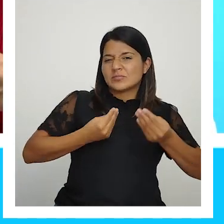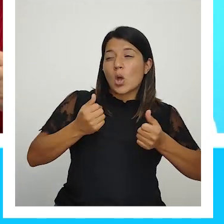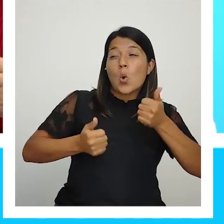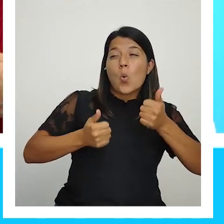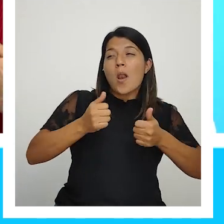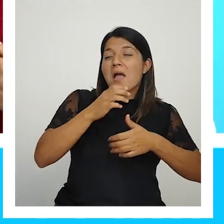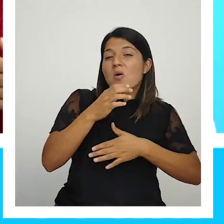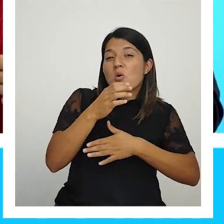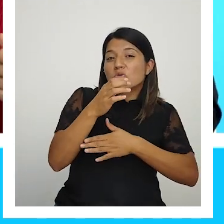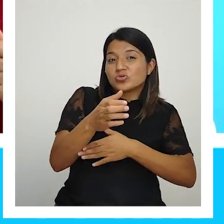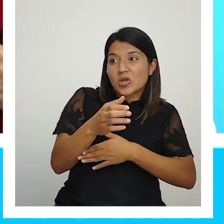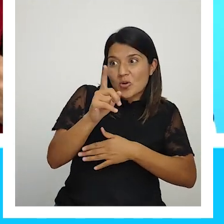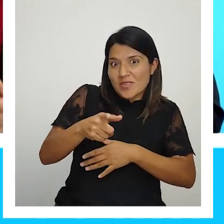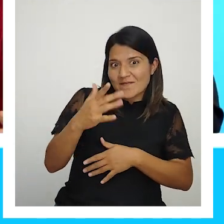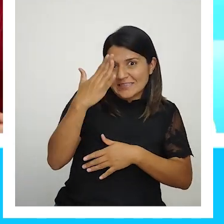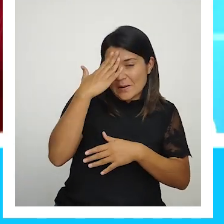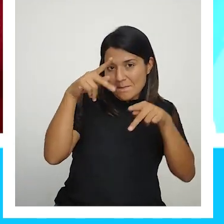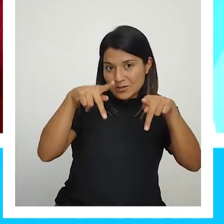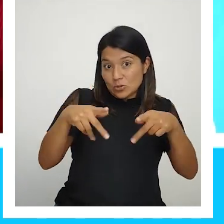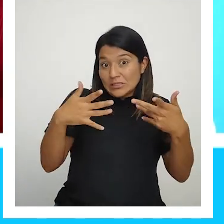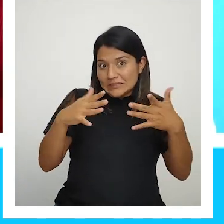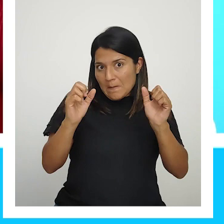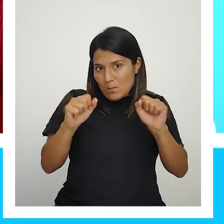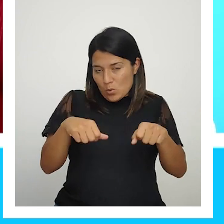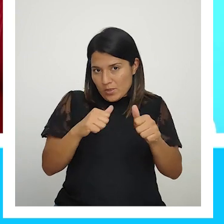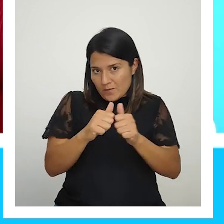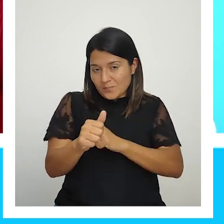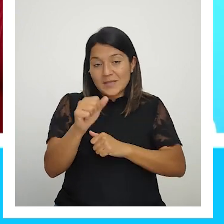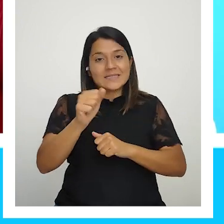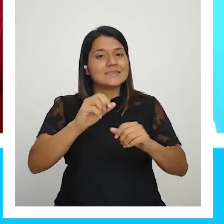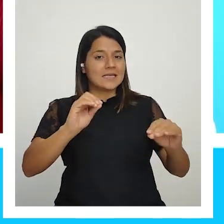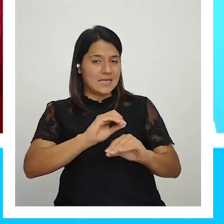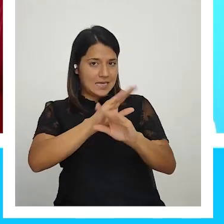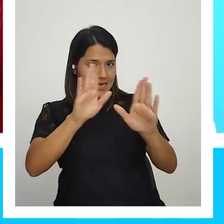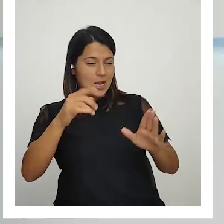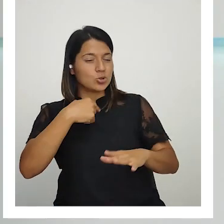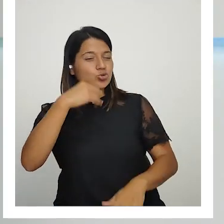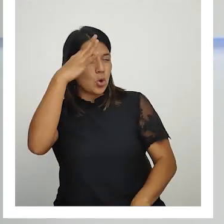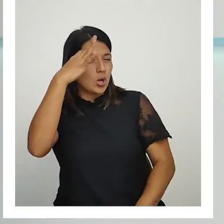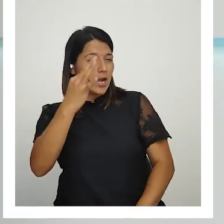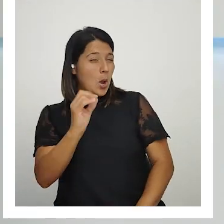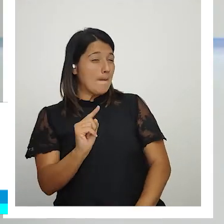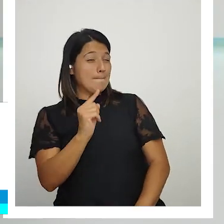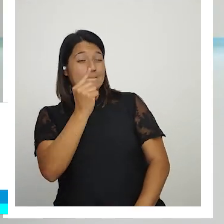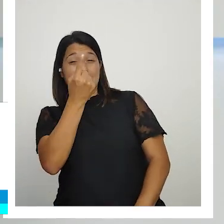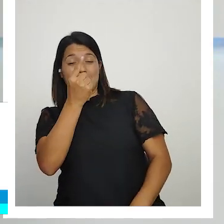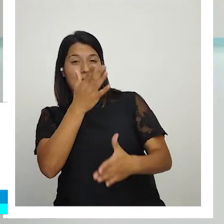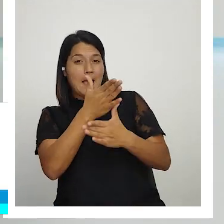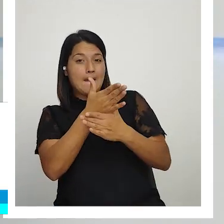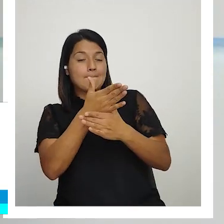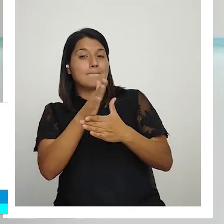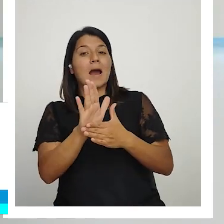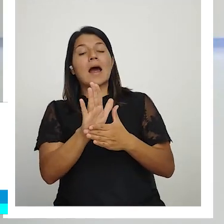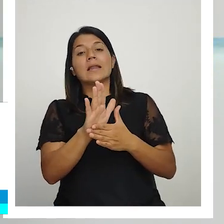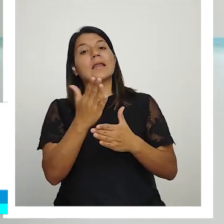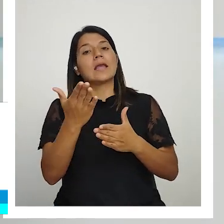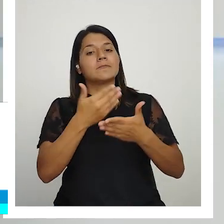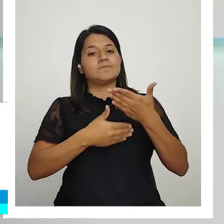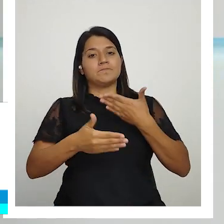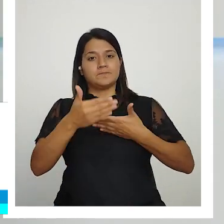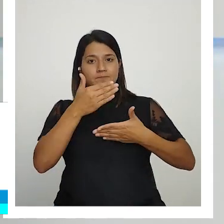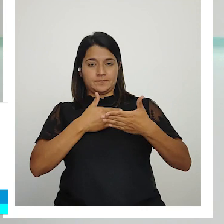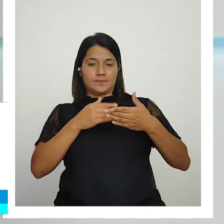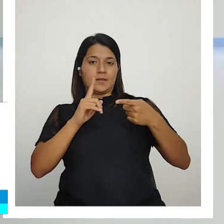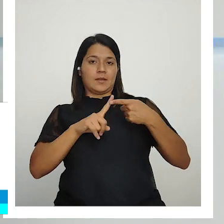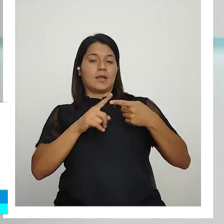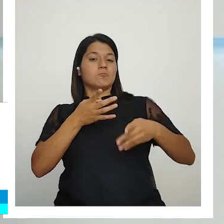o esos consejos que debe seguir la gente que ya puede pasar este filtro? Claro que sí. Bueno, creo que el primer filtro en realidad es devolviéndonos un poquito a la